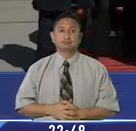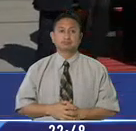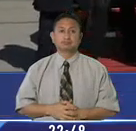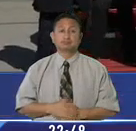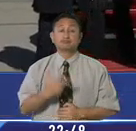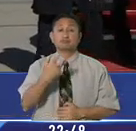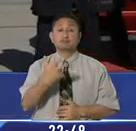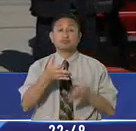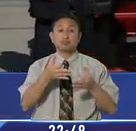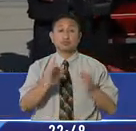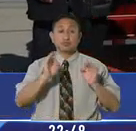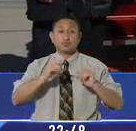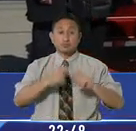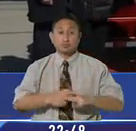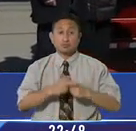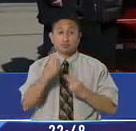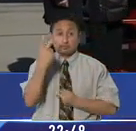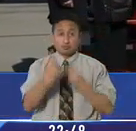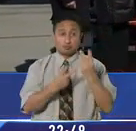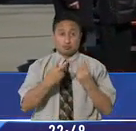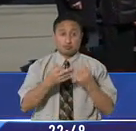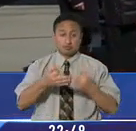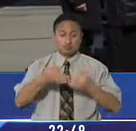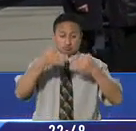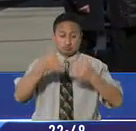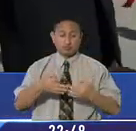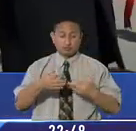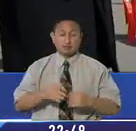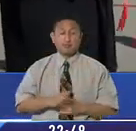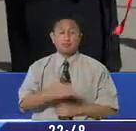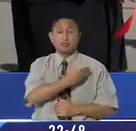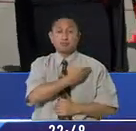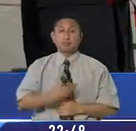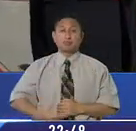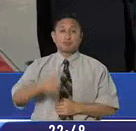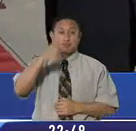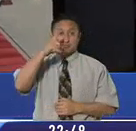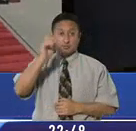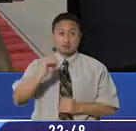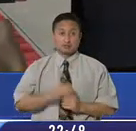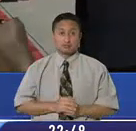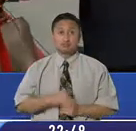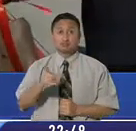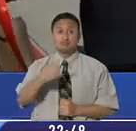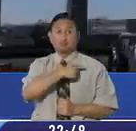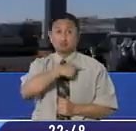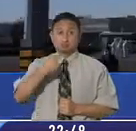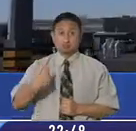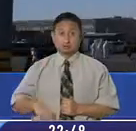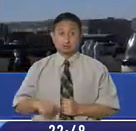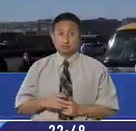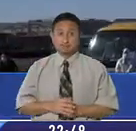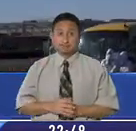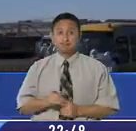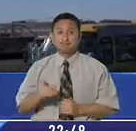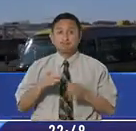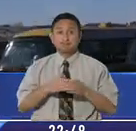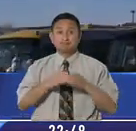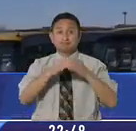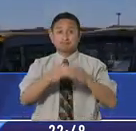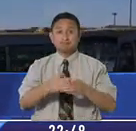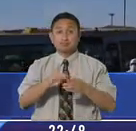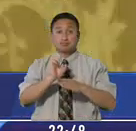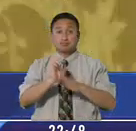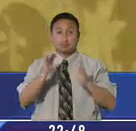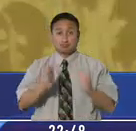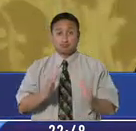Este 3 de febrero inició la visita diplomática del presidente Guillermo Lasso a China. La delegación